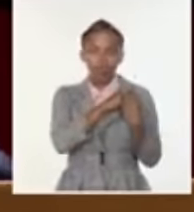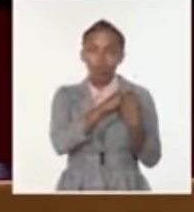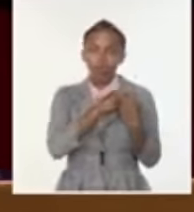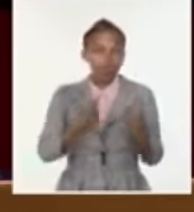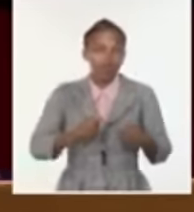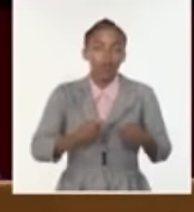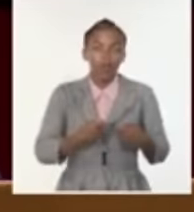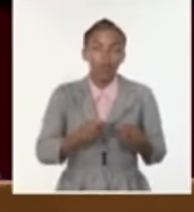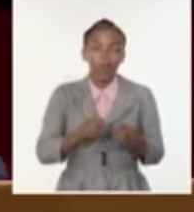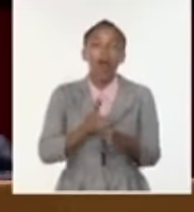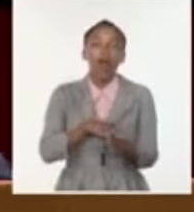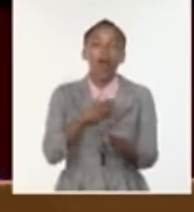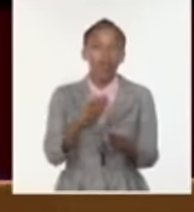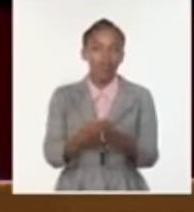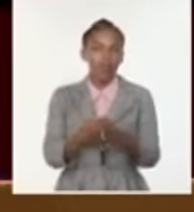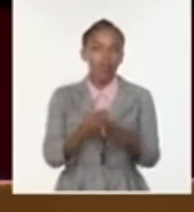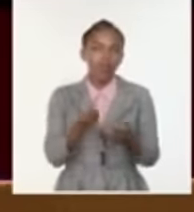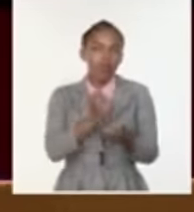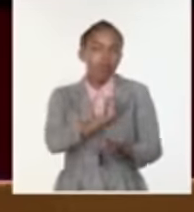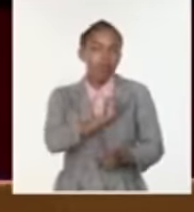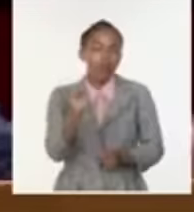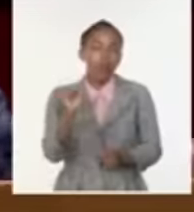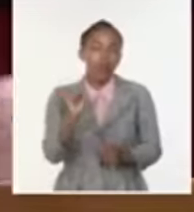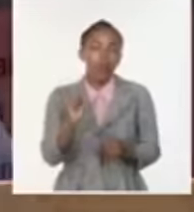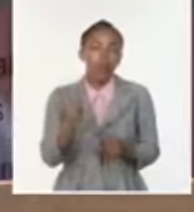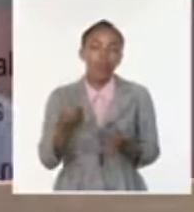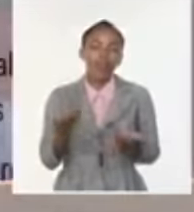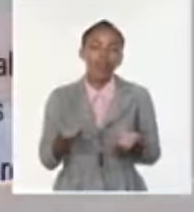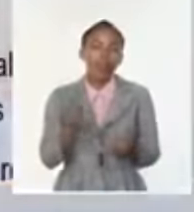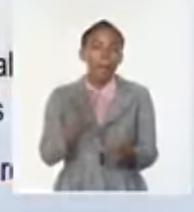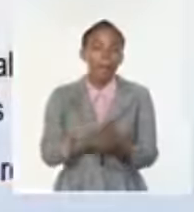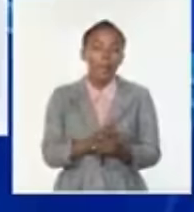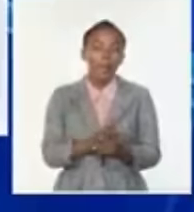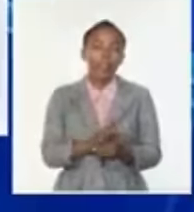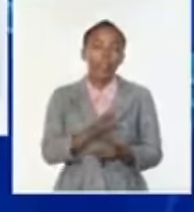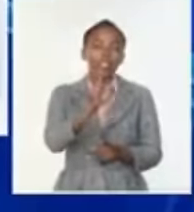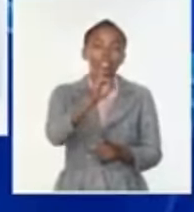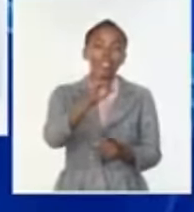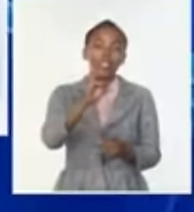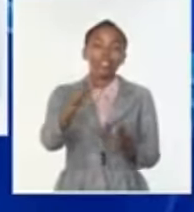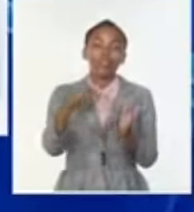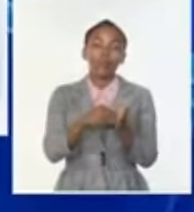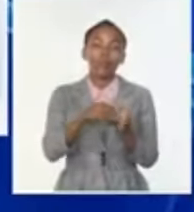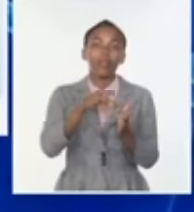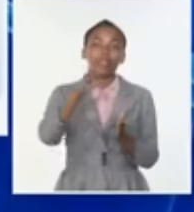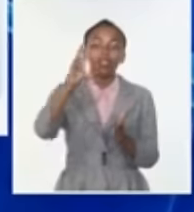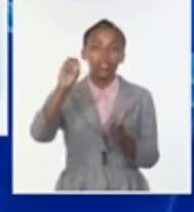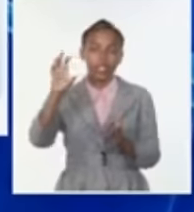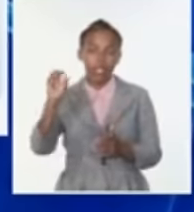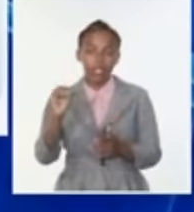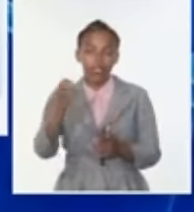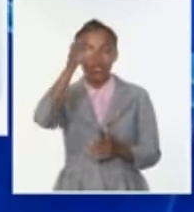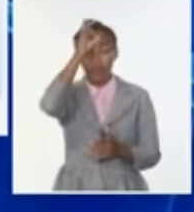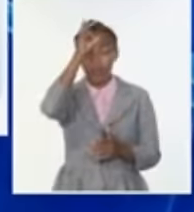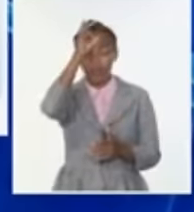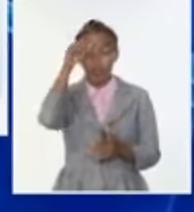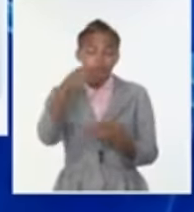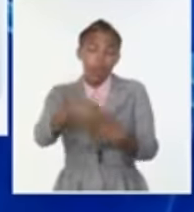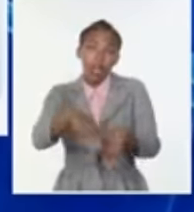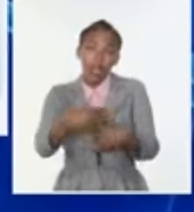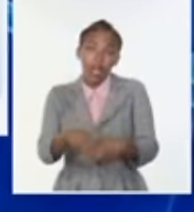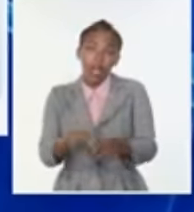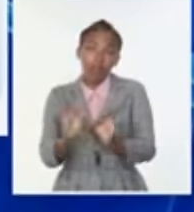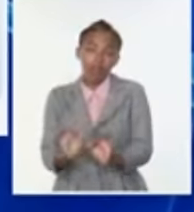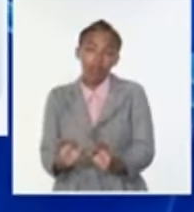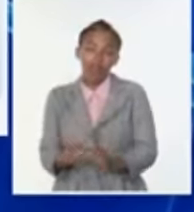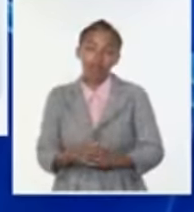logramos habilitar 7.300 inspectores que son los que están en la calle echando este combate. Pero además estamos preparando y buscando fuerza